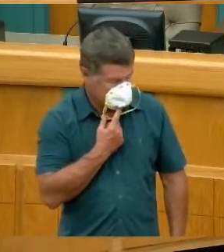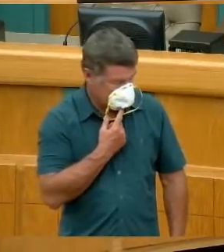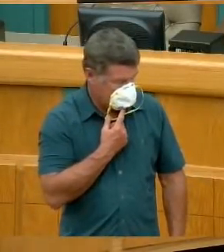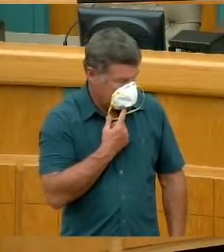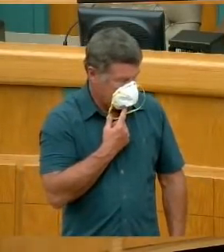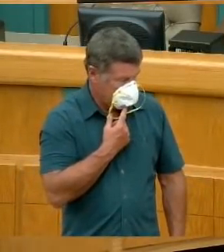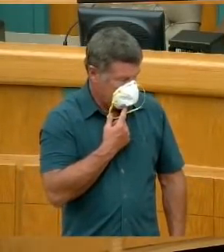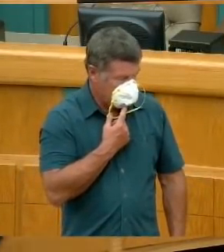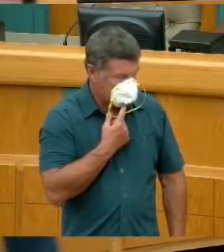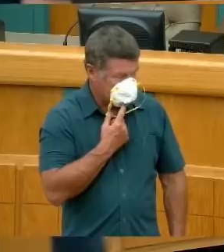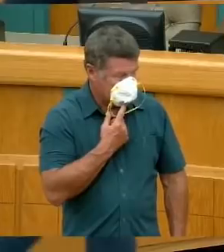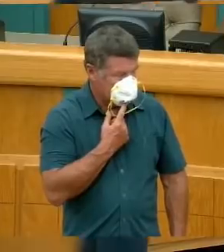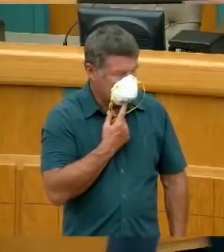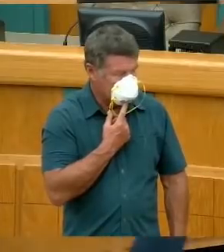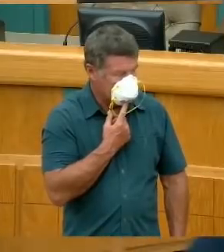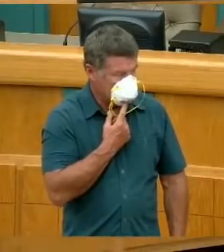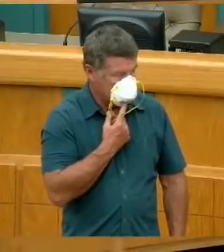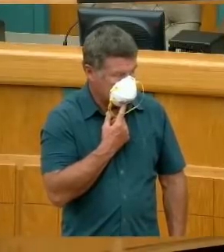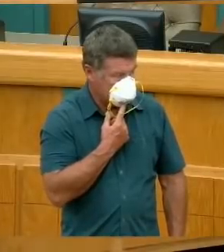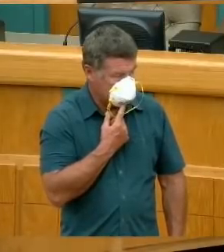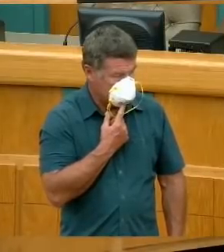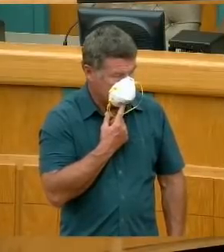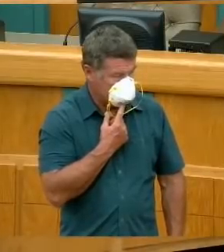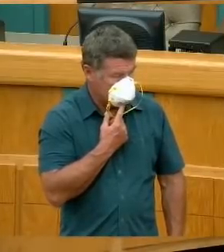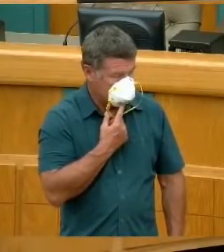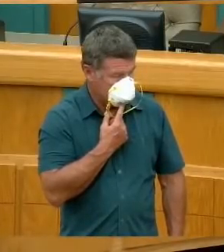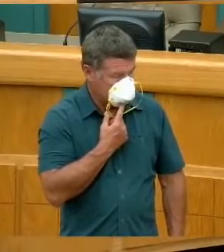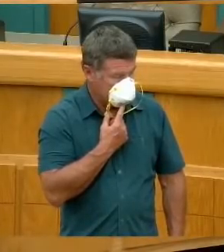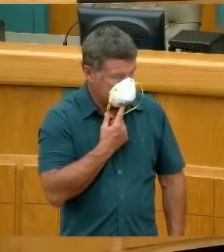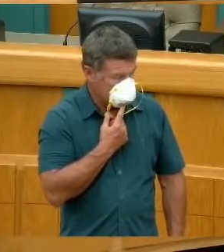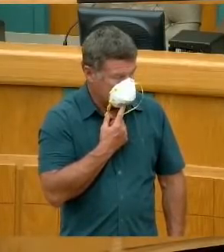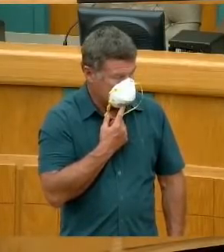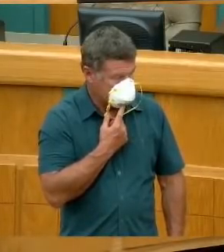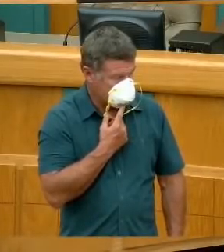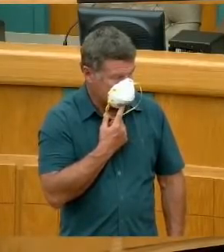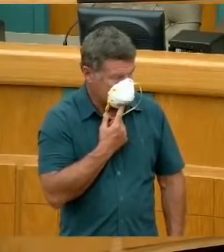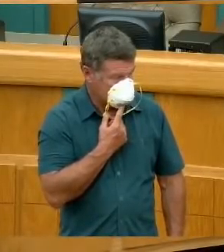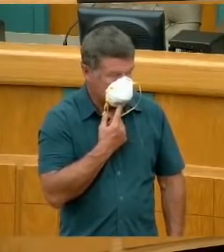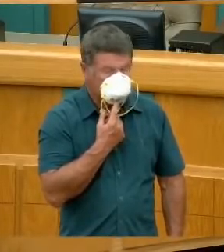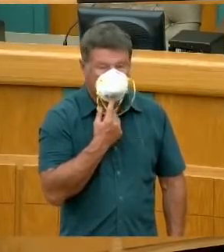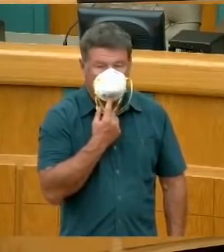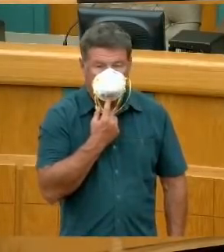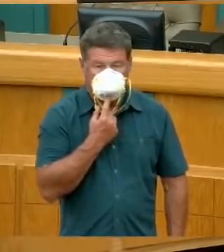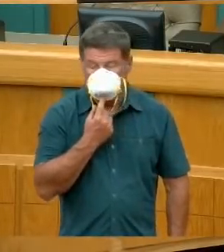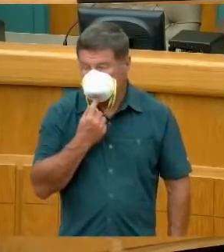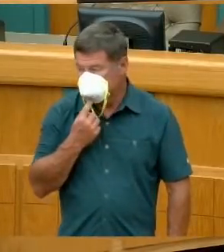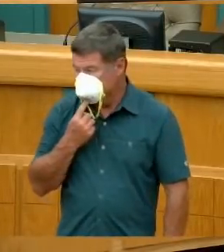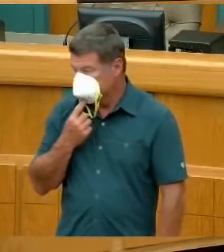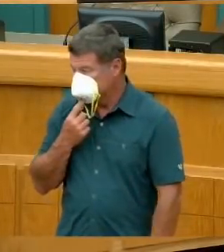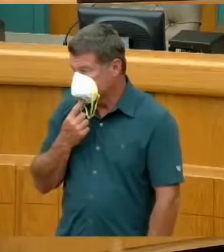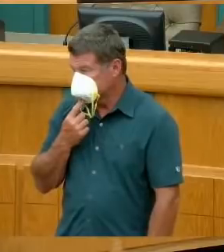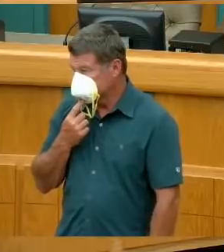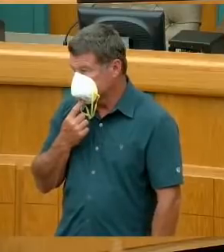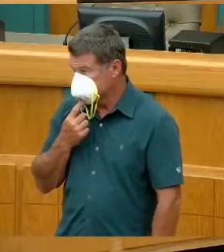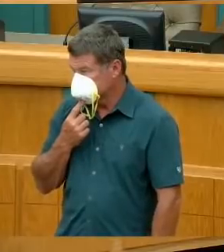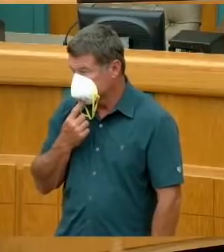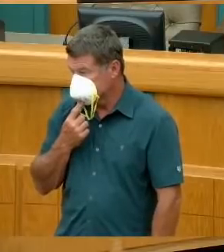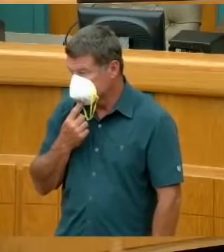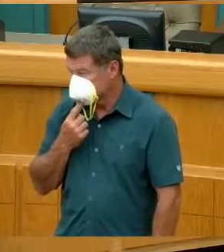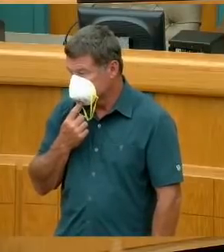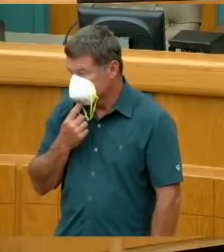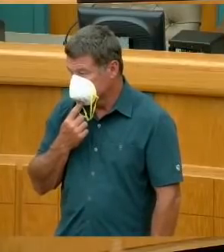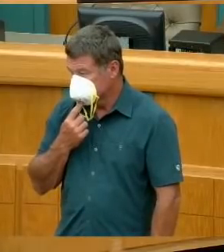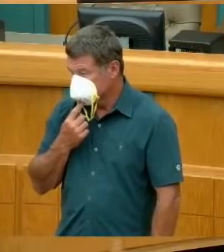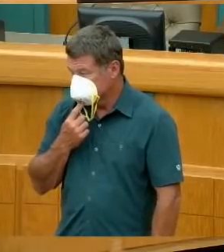de 7,032 casos. 326 personas continúan en el hospital, 83 de ellos están en la unidad de cuidados intensivos.